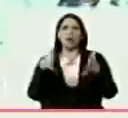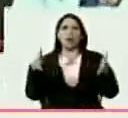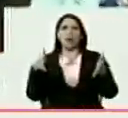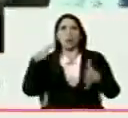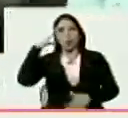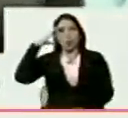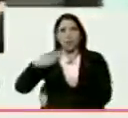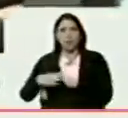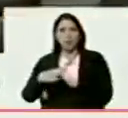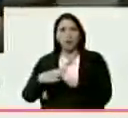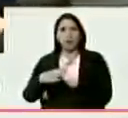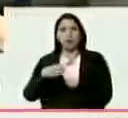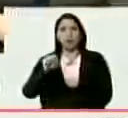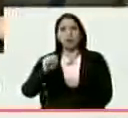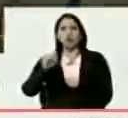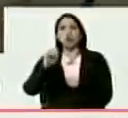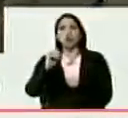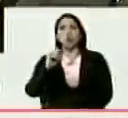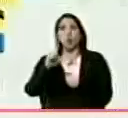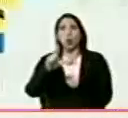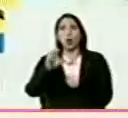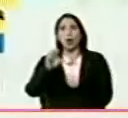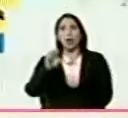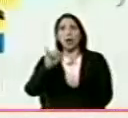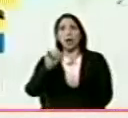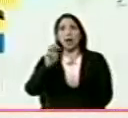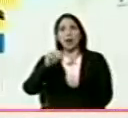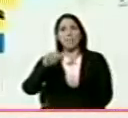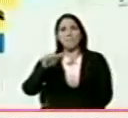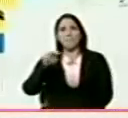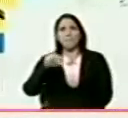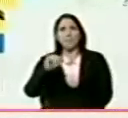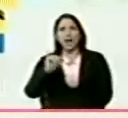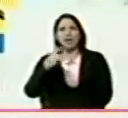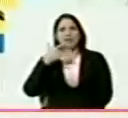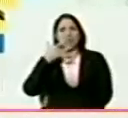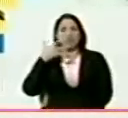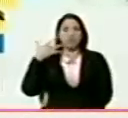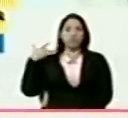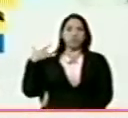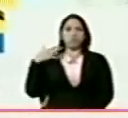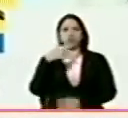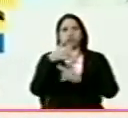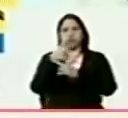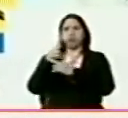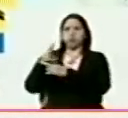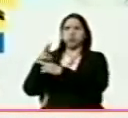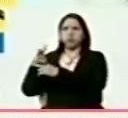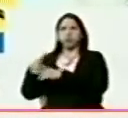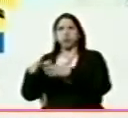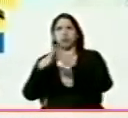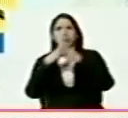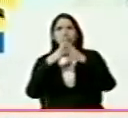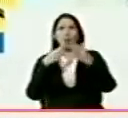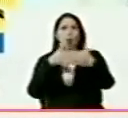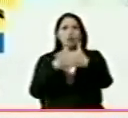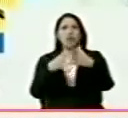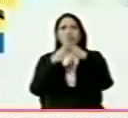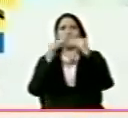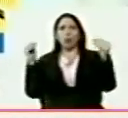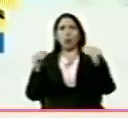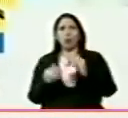comandante Qasem Soleimani, en forma directa, arrogante, contra toda la libertad del mundo.